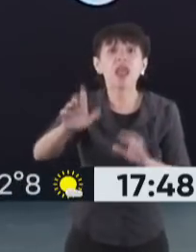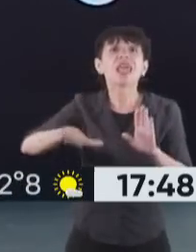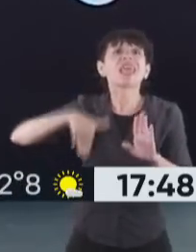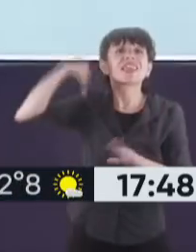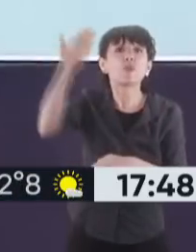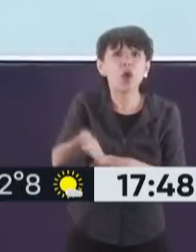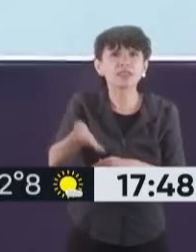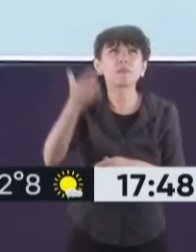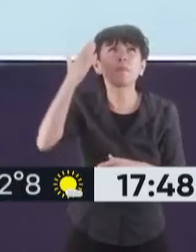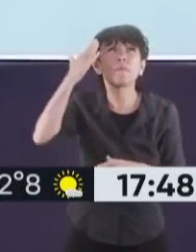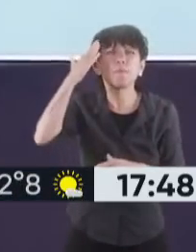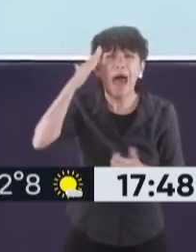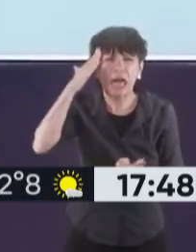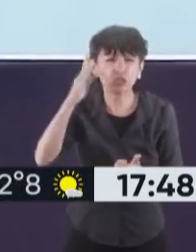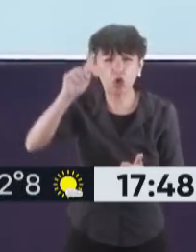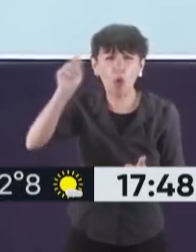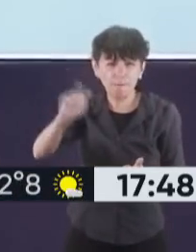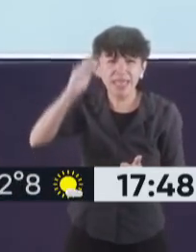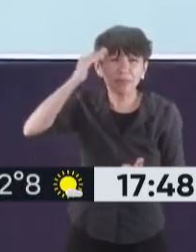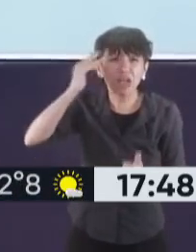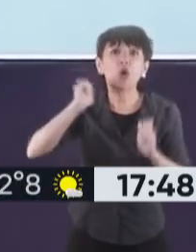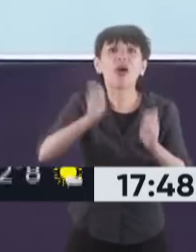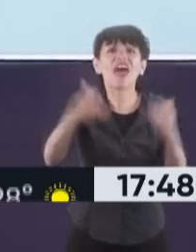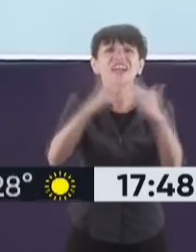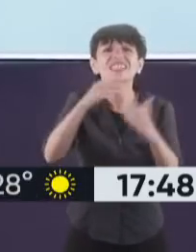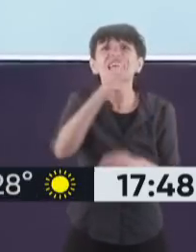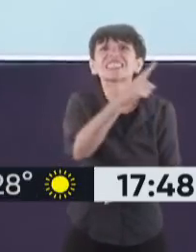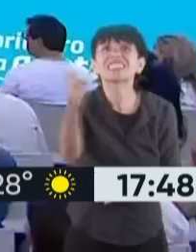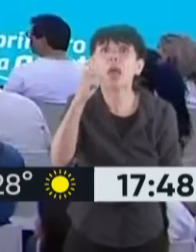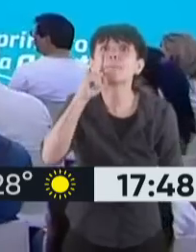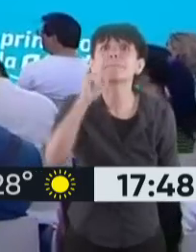fin de marzo vamos a estar entregando la casa 100.000.